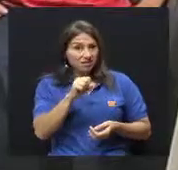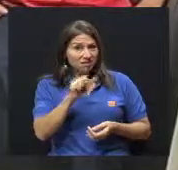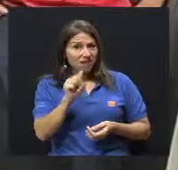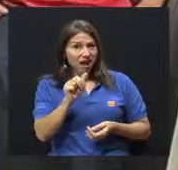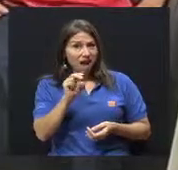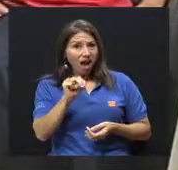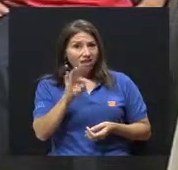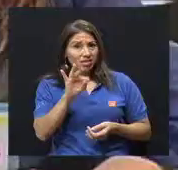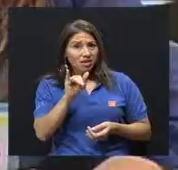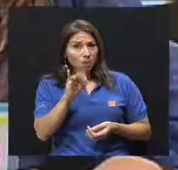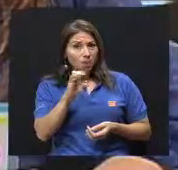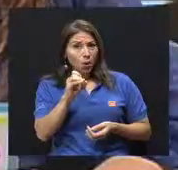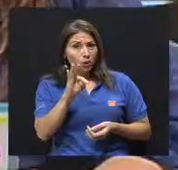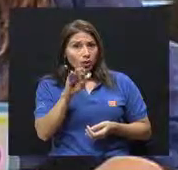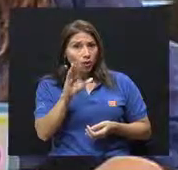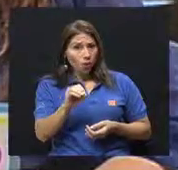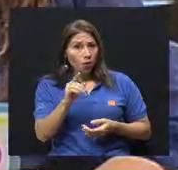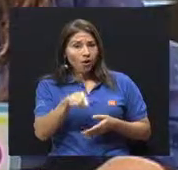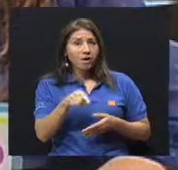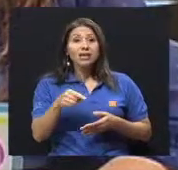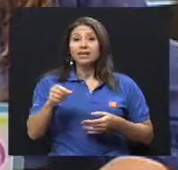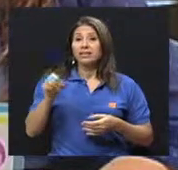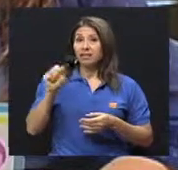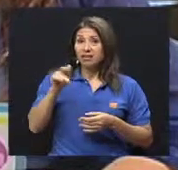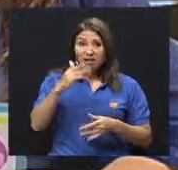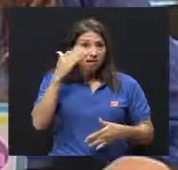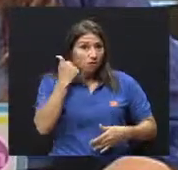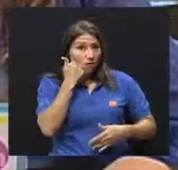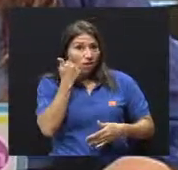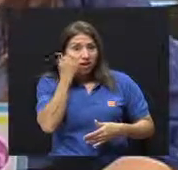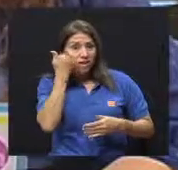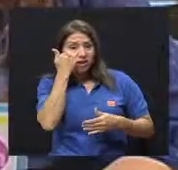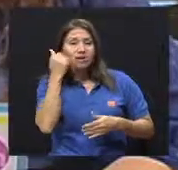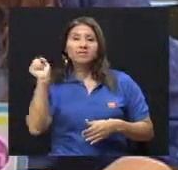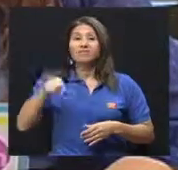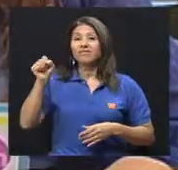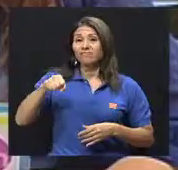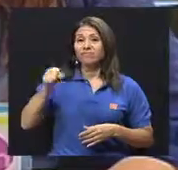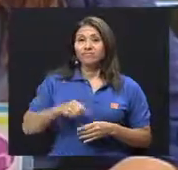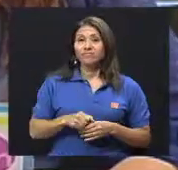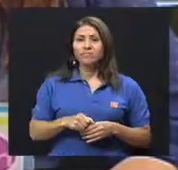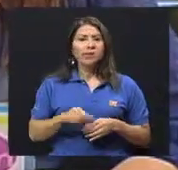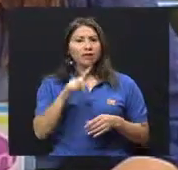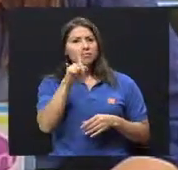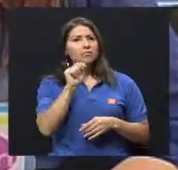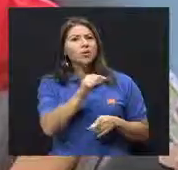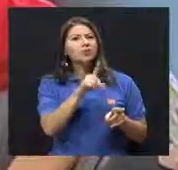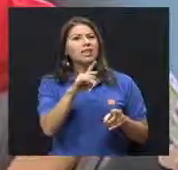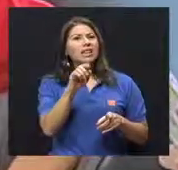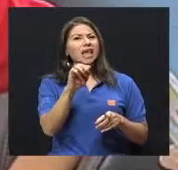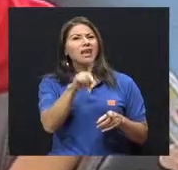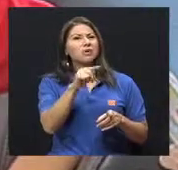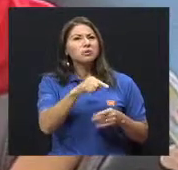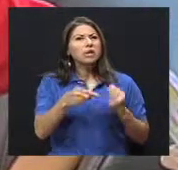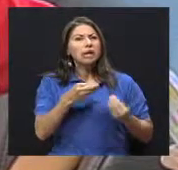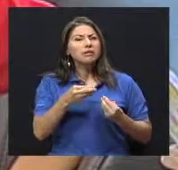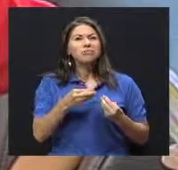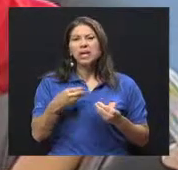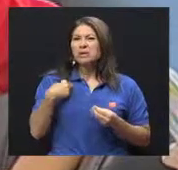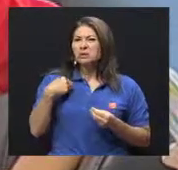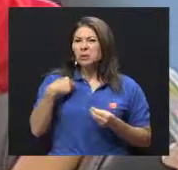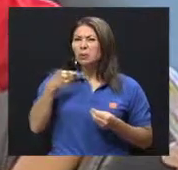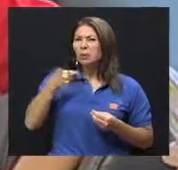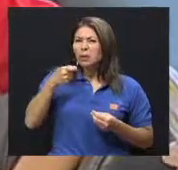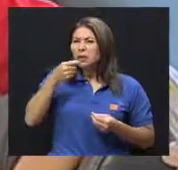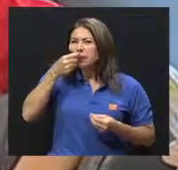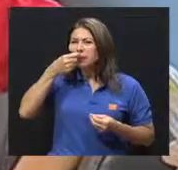todo. ¿Te dio fiebre y todo? Sí. Ah, ¿y vos, Derek? De ahí tengo como